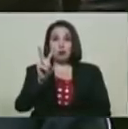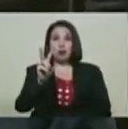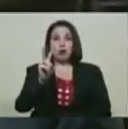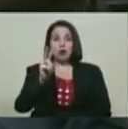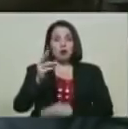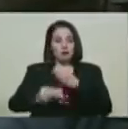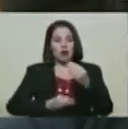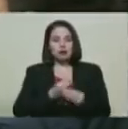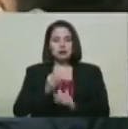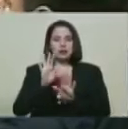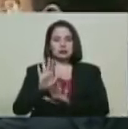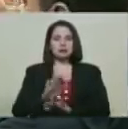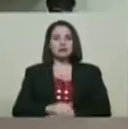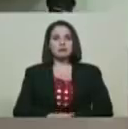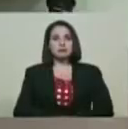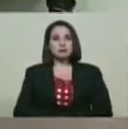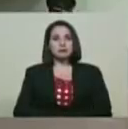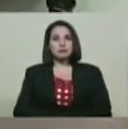ser.